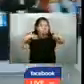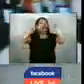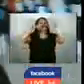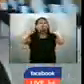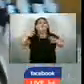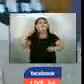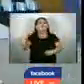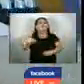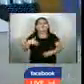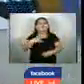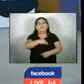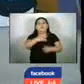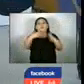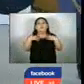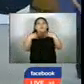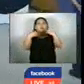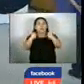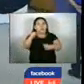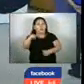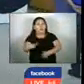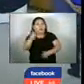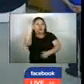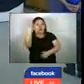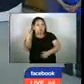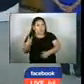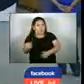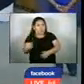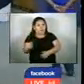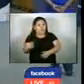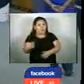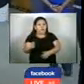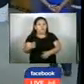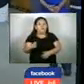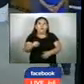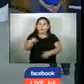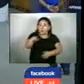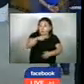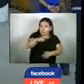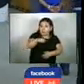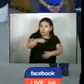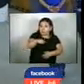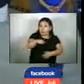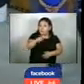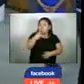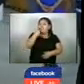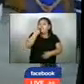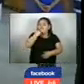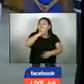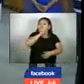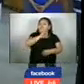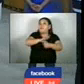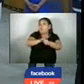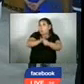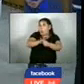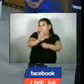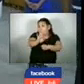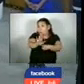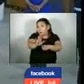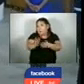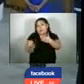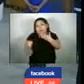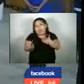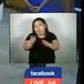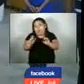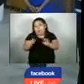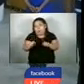el ministro de Salud este día. Así que recuerde que si usted da positivo a COVID-19, es posible que